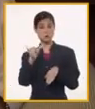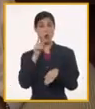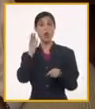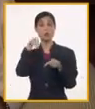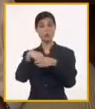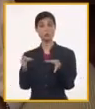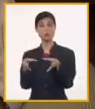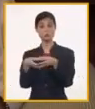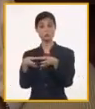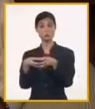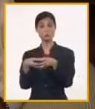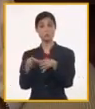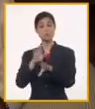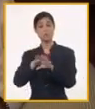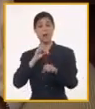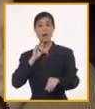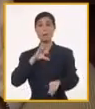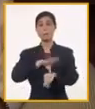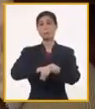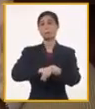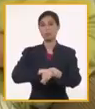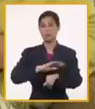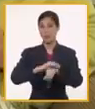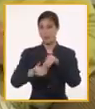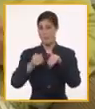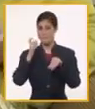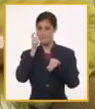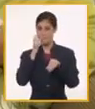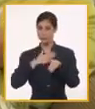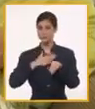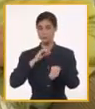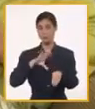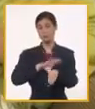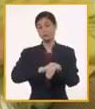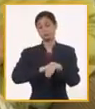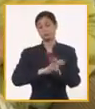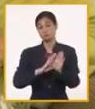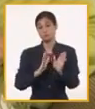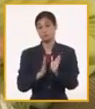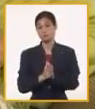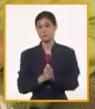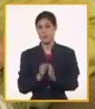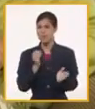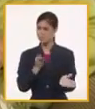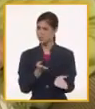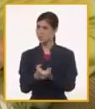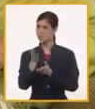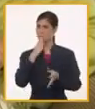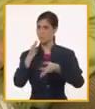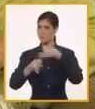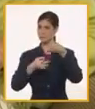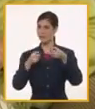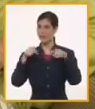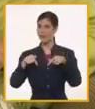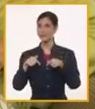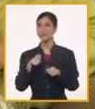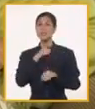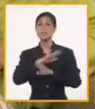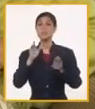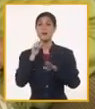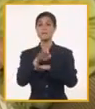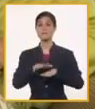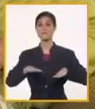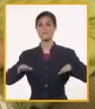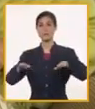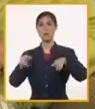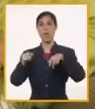Porque después mi hermano cayó preso también. Bueno, vamos a seguir esta historia. Hoy, en la mesa redonda en persona, tenemos